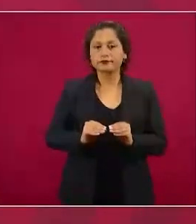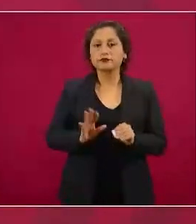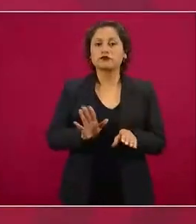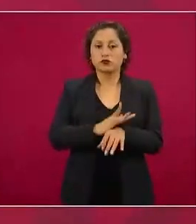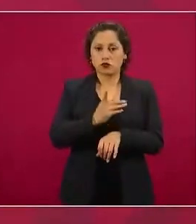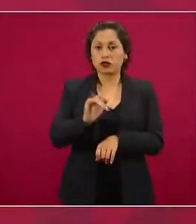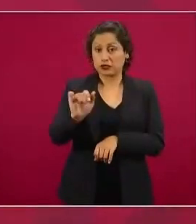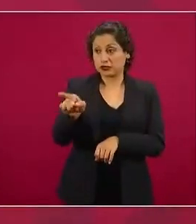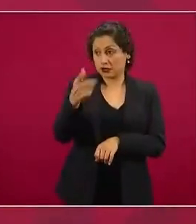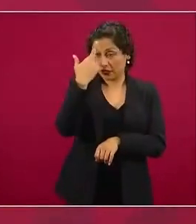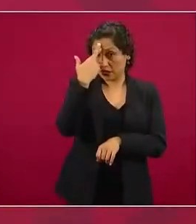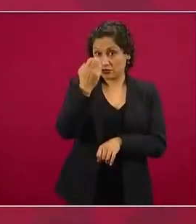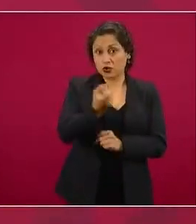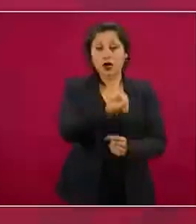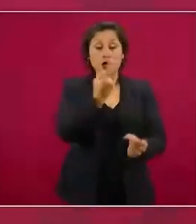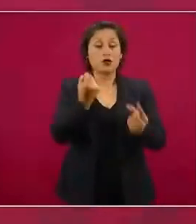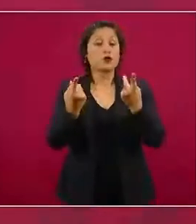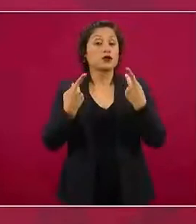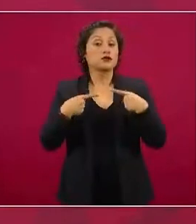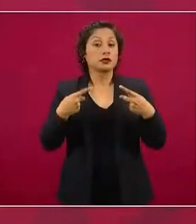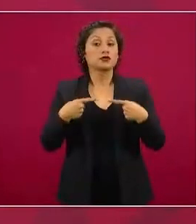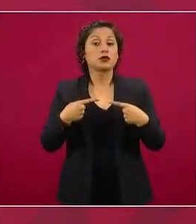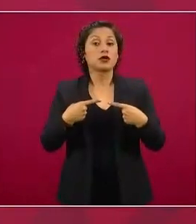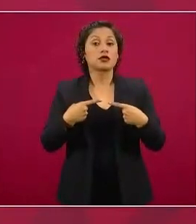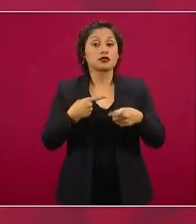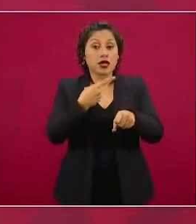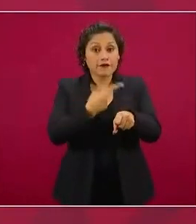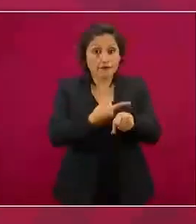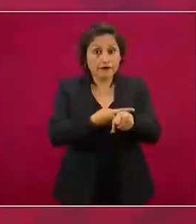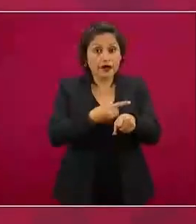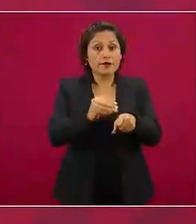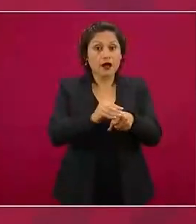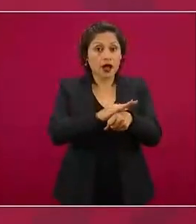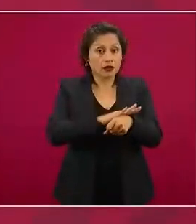recuperaron, no fallecieron, se salvaron,